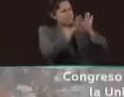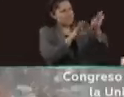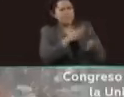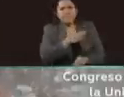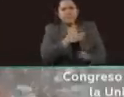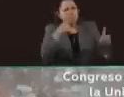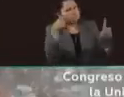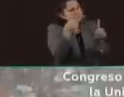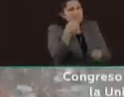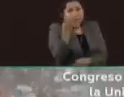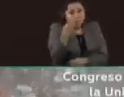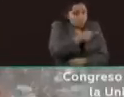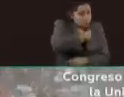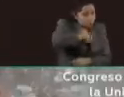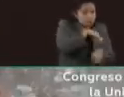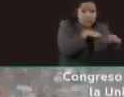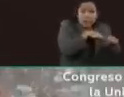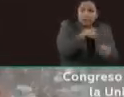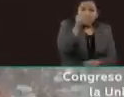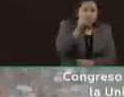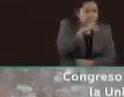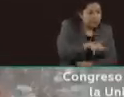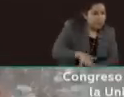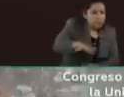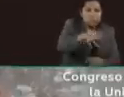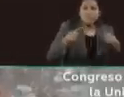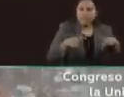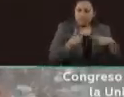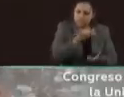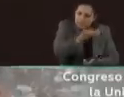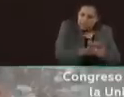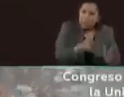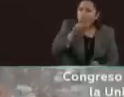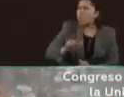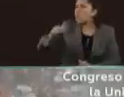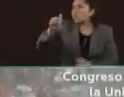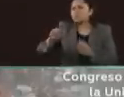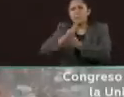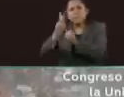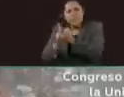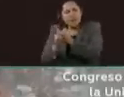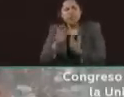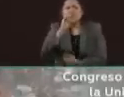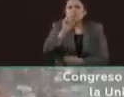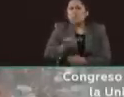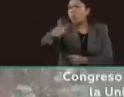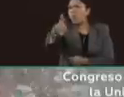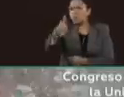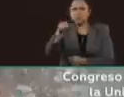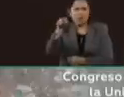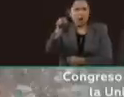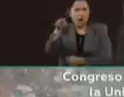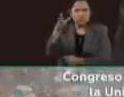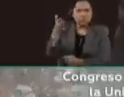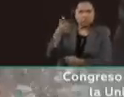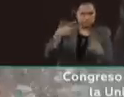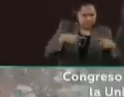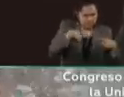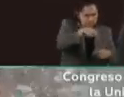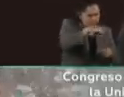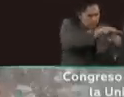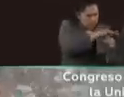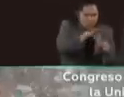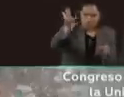intereses extranjeros, ni a poderes fácticos que no hayan sido electos por el pueblo. Compañeras